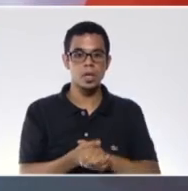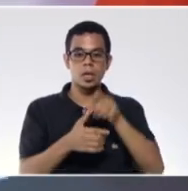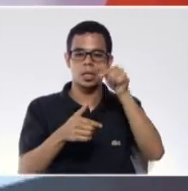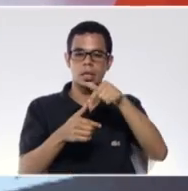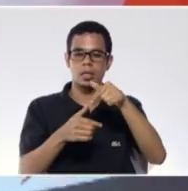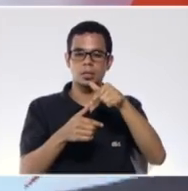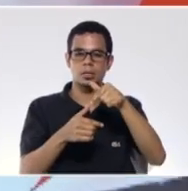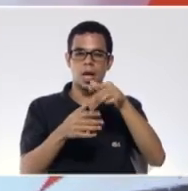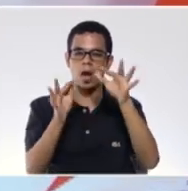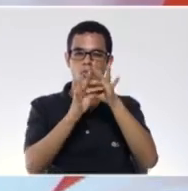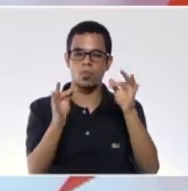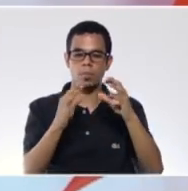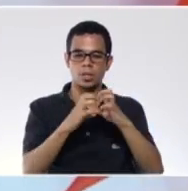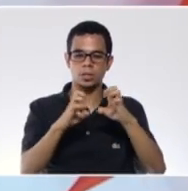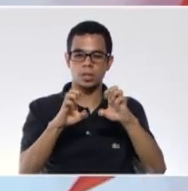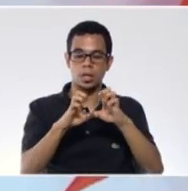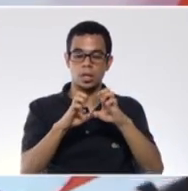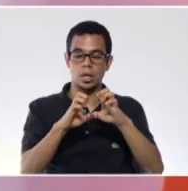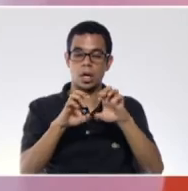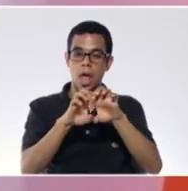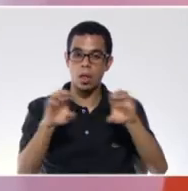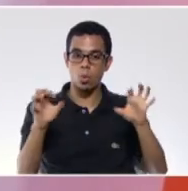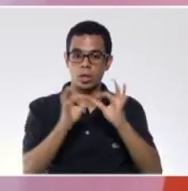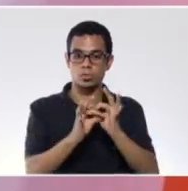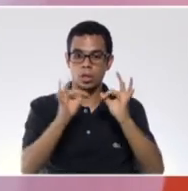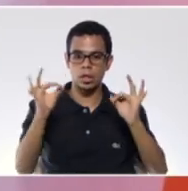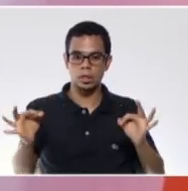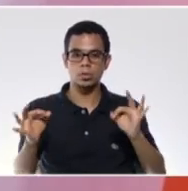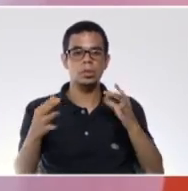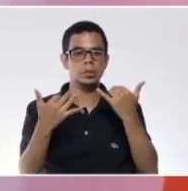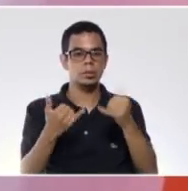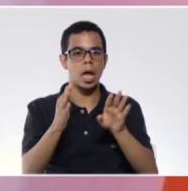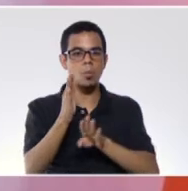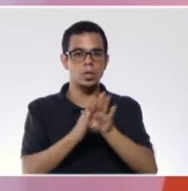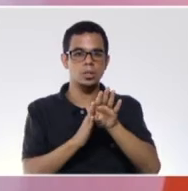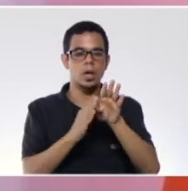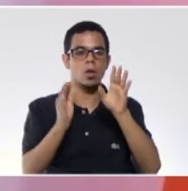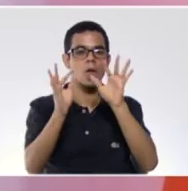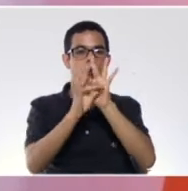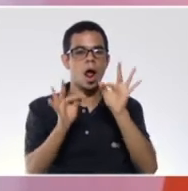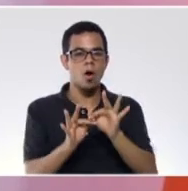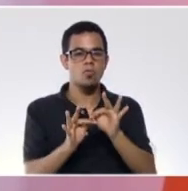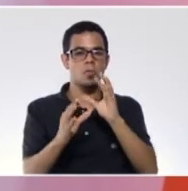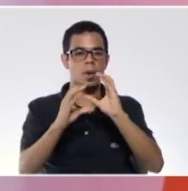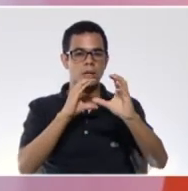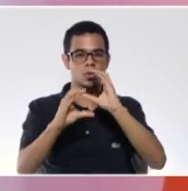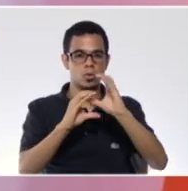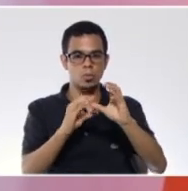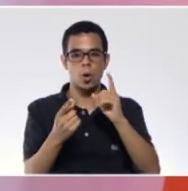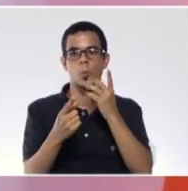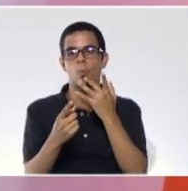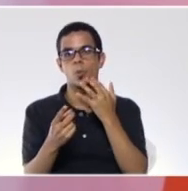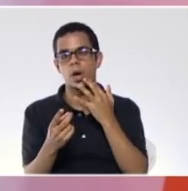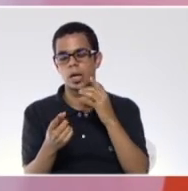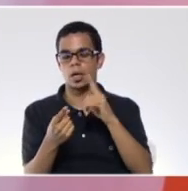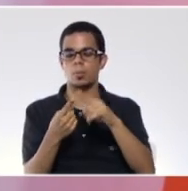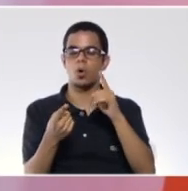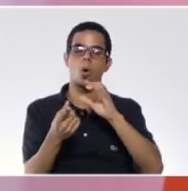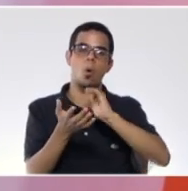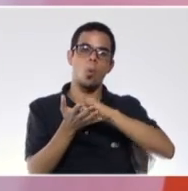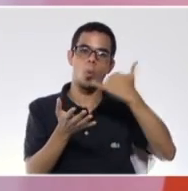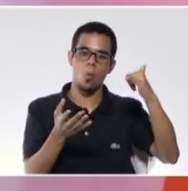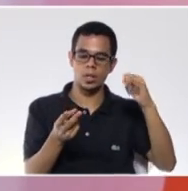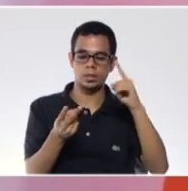desarrollado estrategias para comunicarnos con cada uno de los profesores de las áreas de formación. Tenemos el WhatsApp, tenemos el